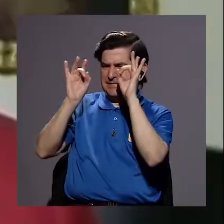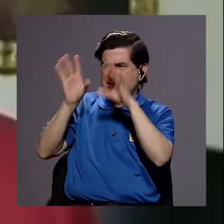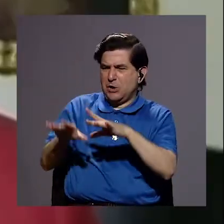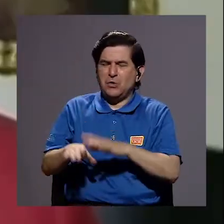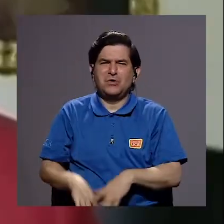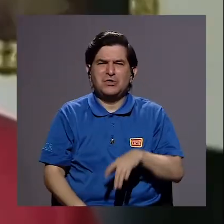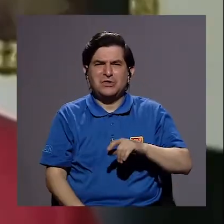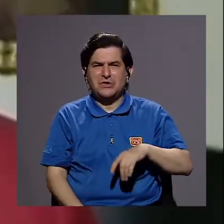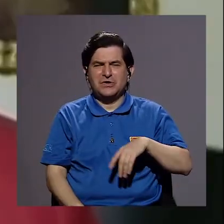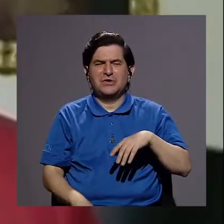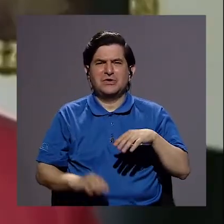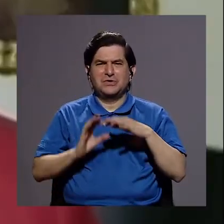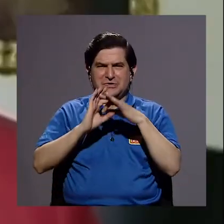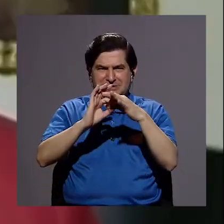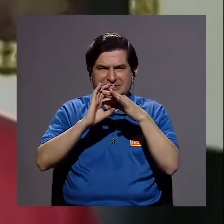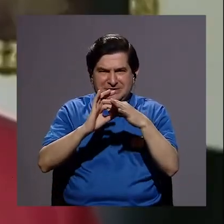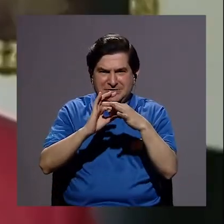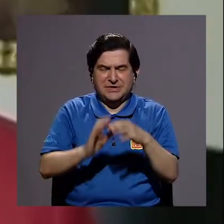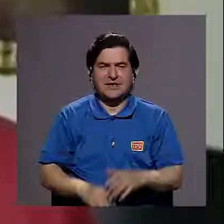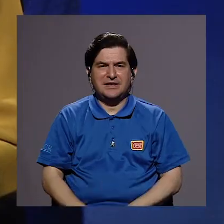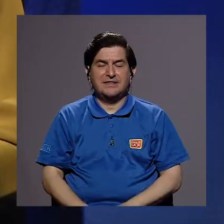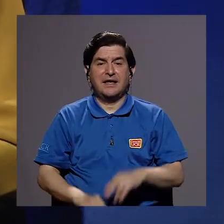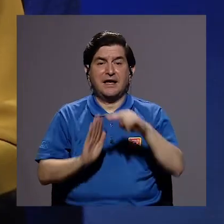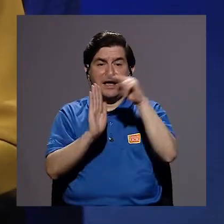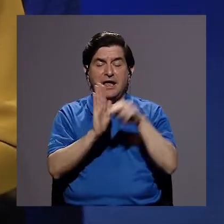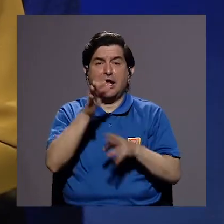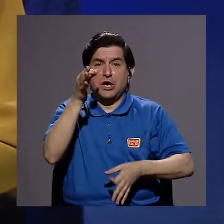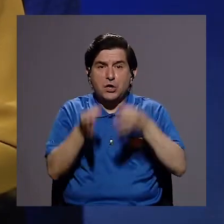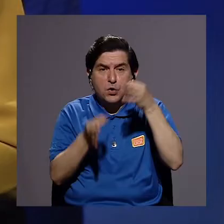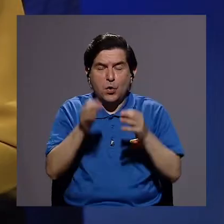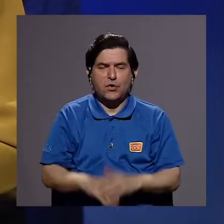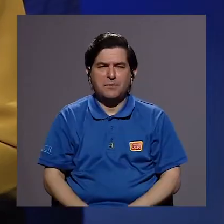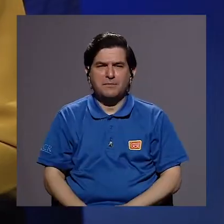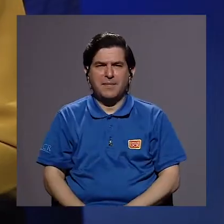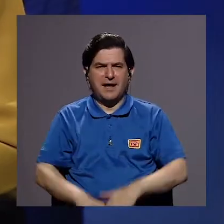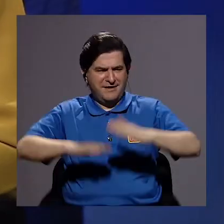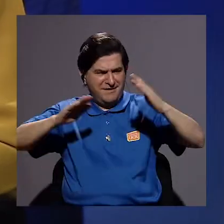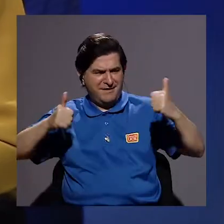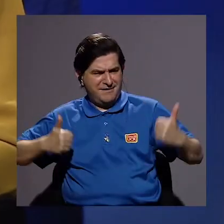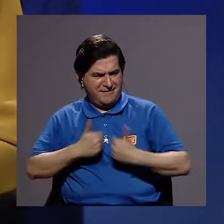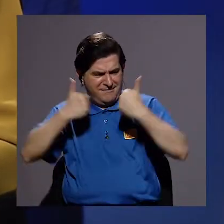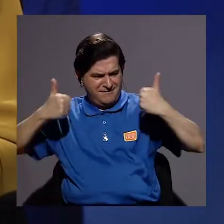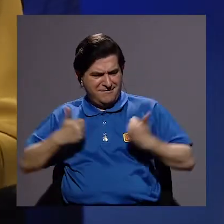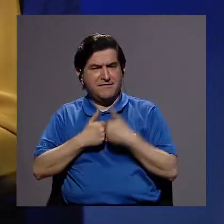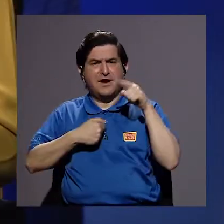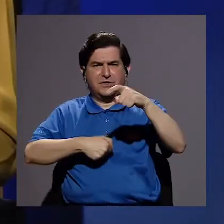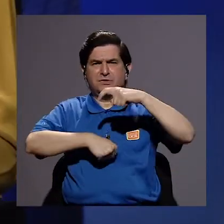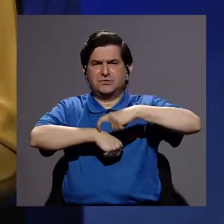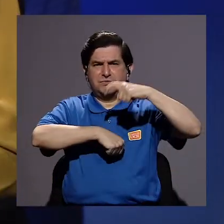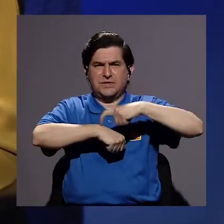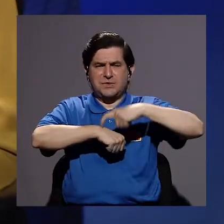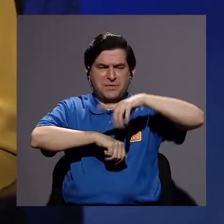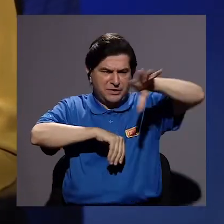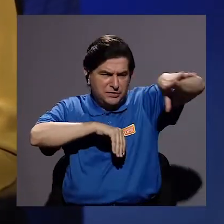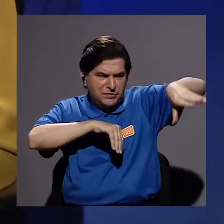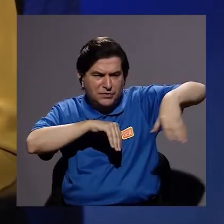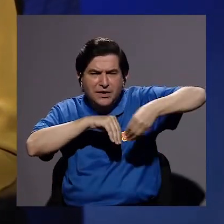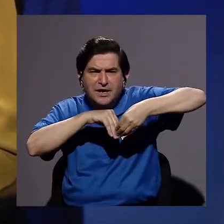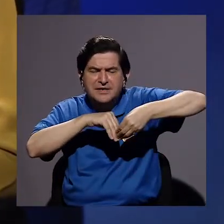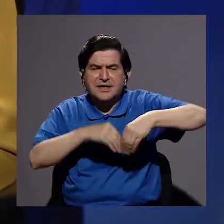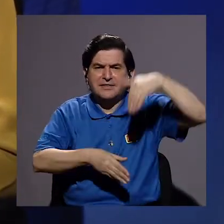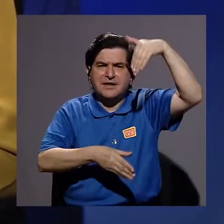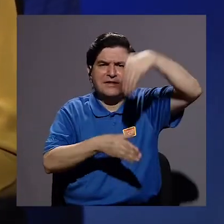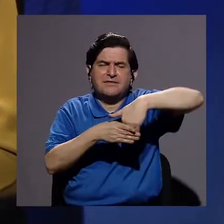en la normativa jurídica. ¿Qué dificultades, qué retos tuvo que enfrentar usted en la